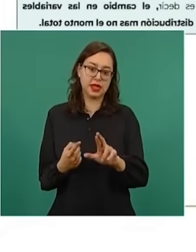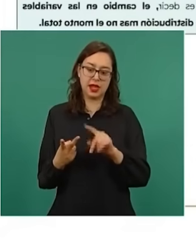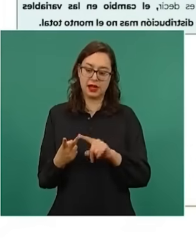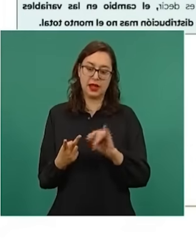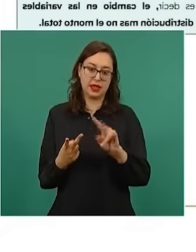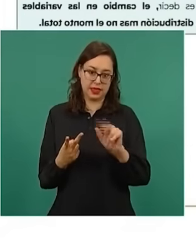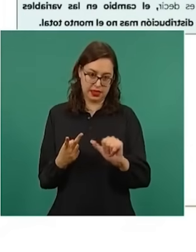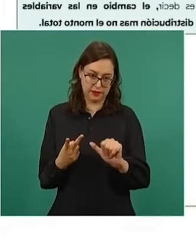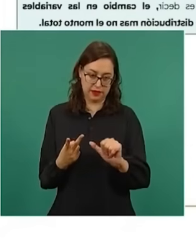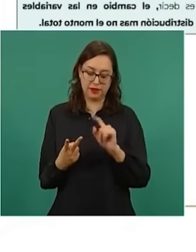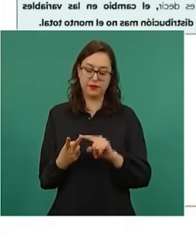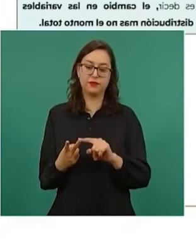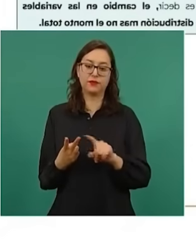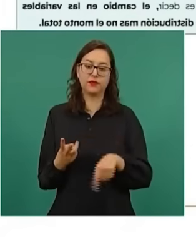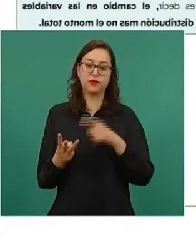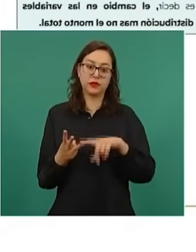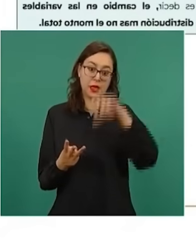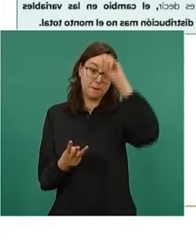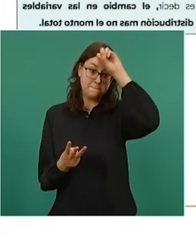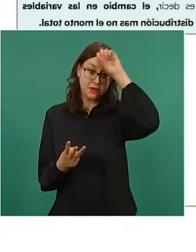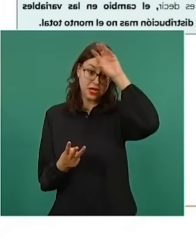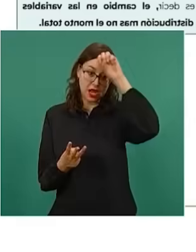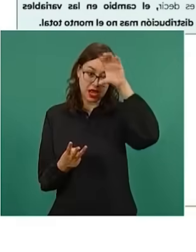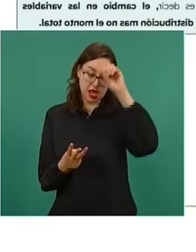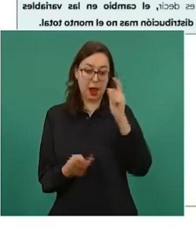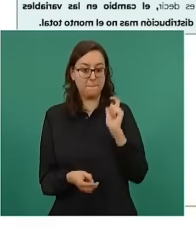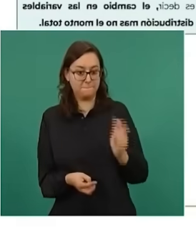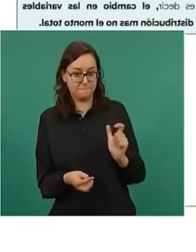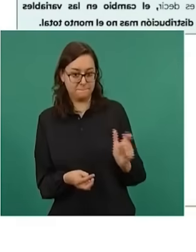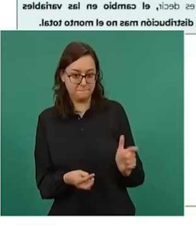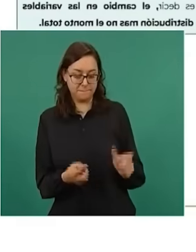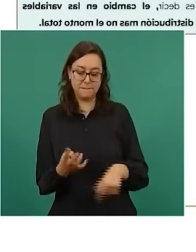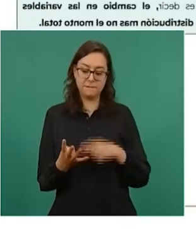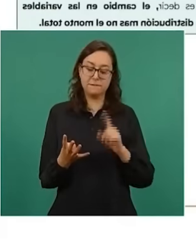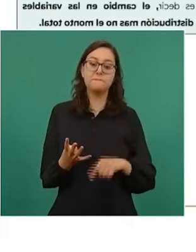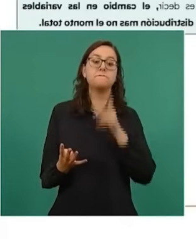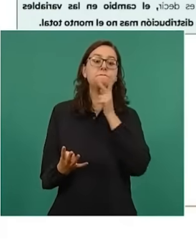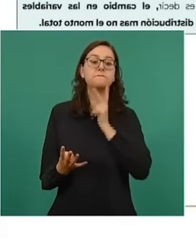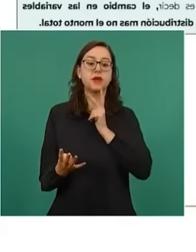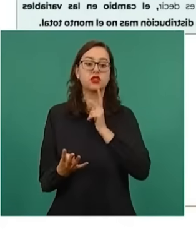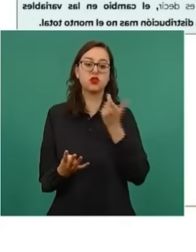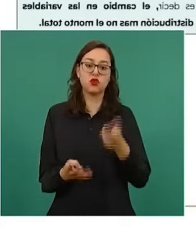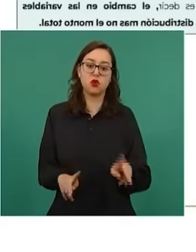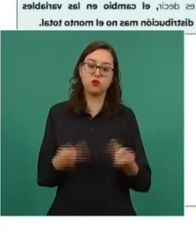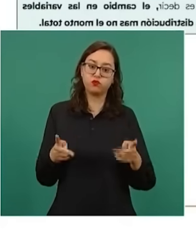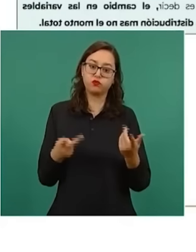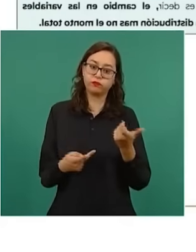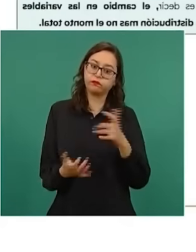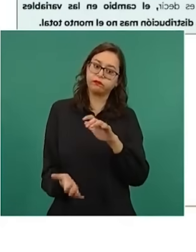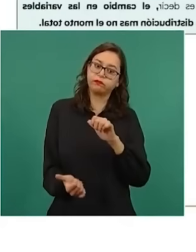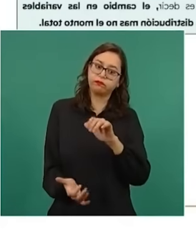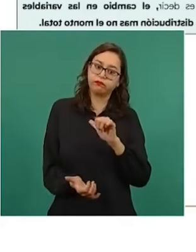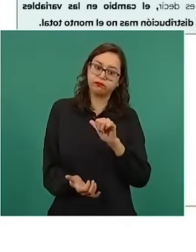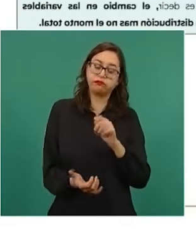era que la inflación era transitoria que originalmente hay que saber de dónde viene la inflación la inflación